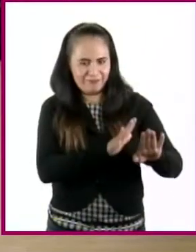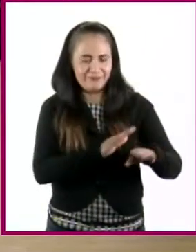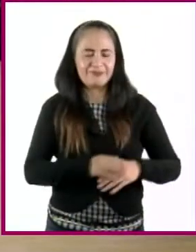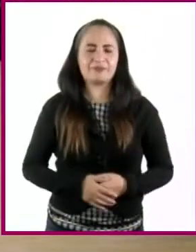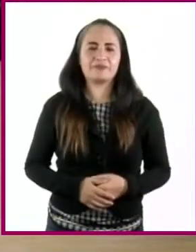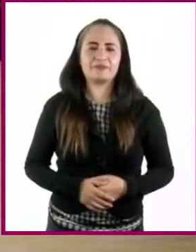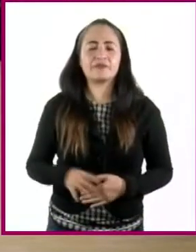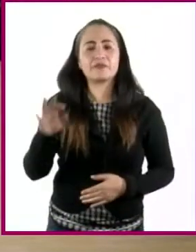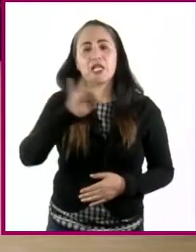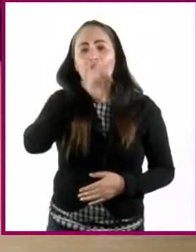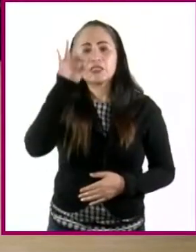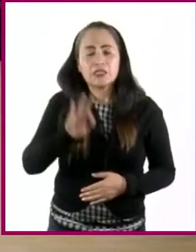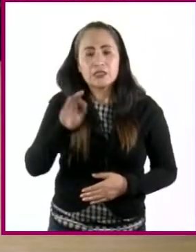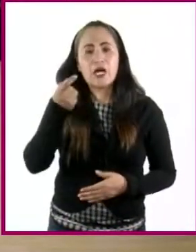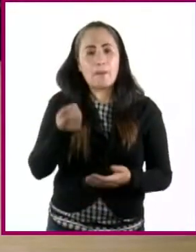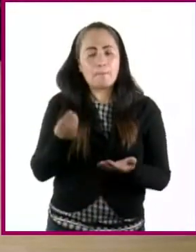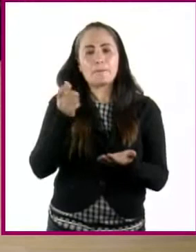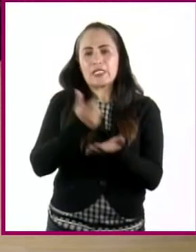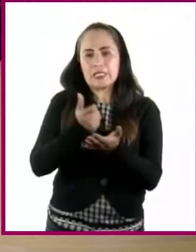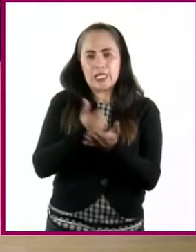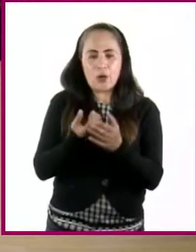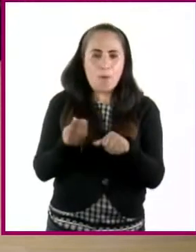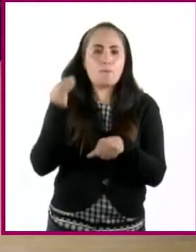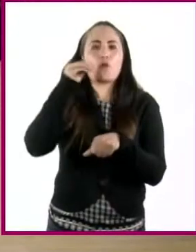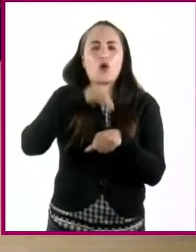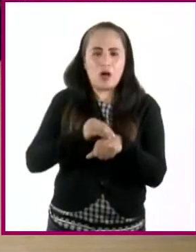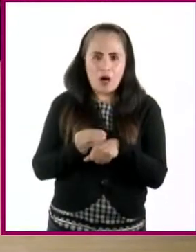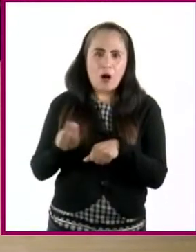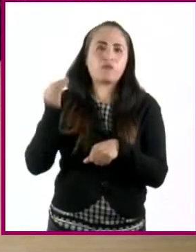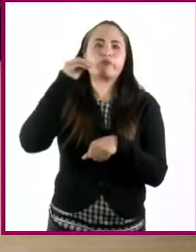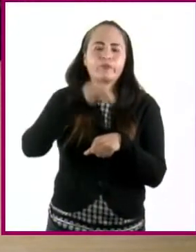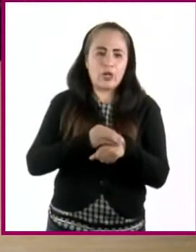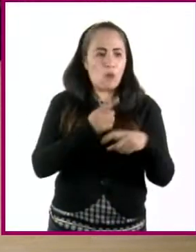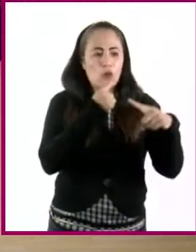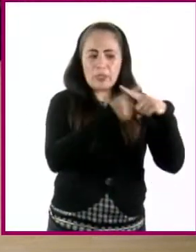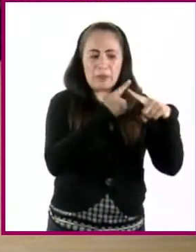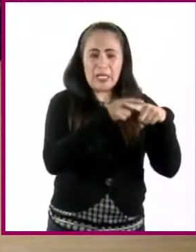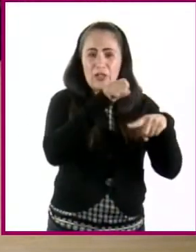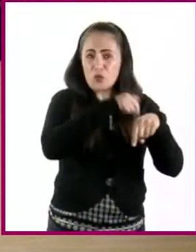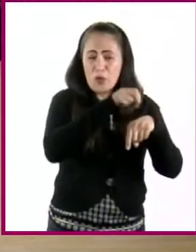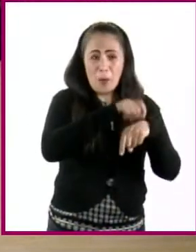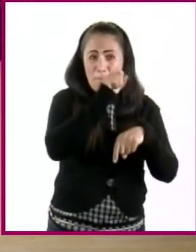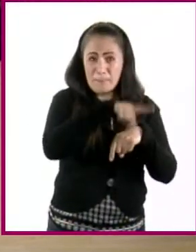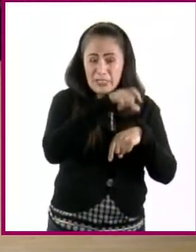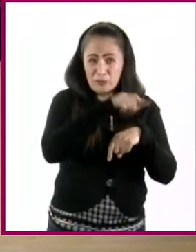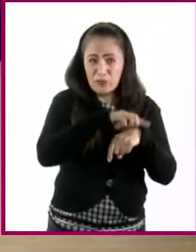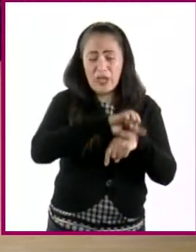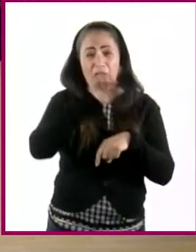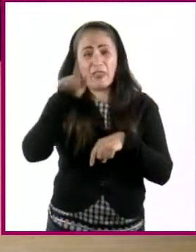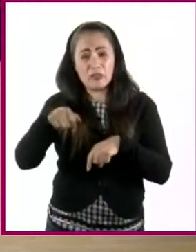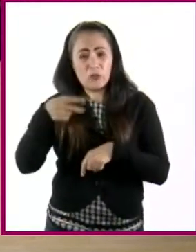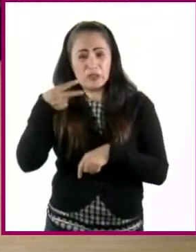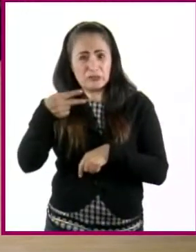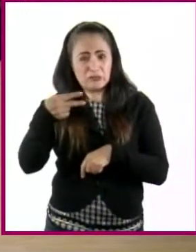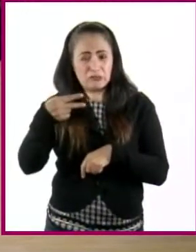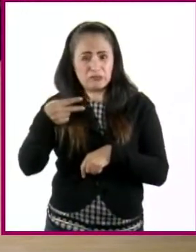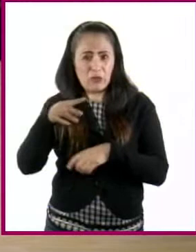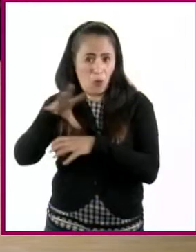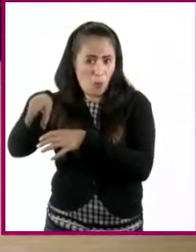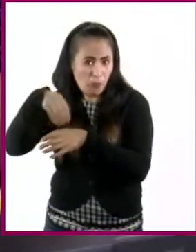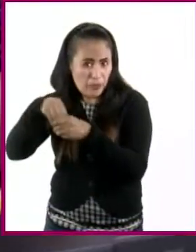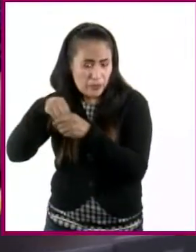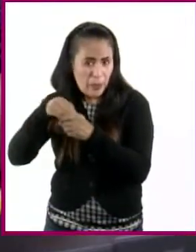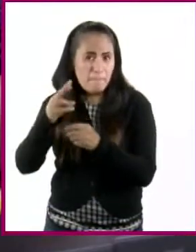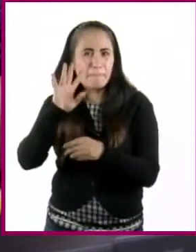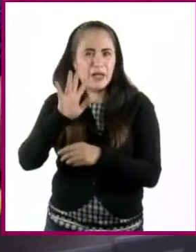cobran un interés sobre un interés, es como si multiplicaras y multiplicaras el mismo número por la cantidad total, como si utilizáramos